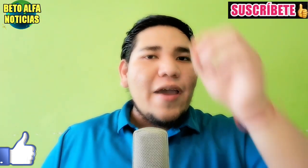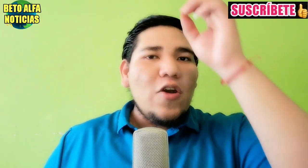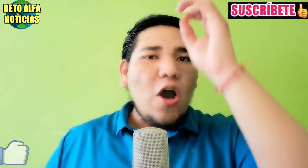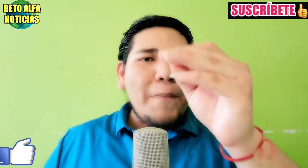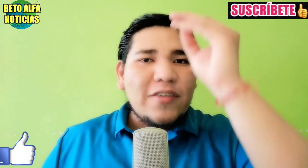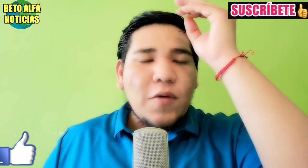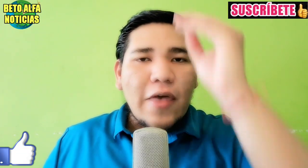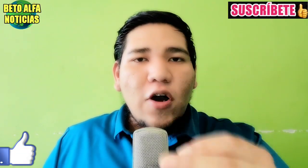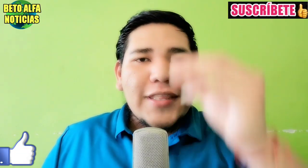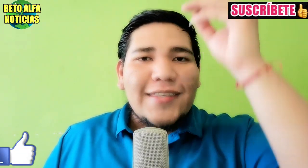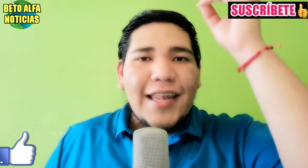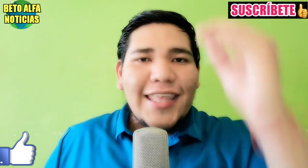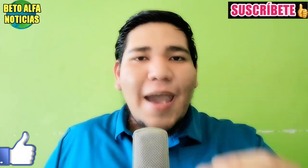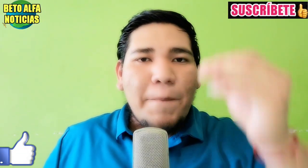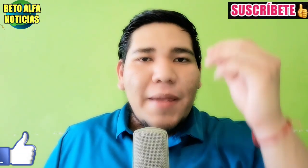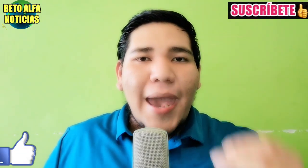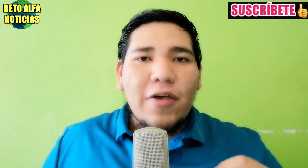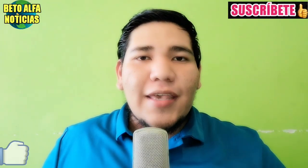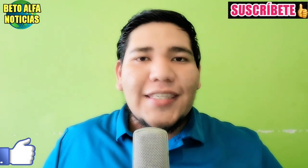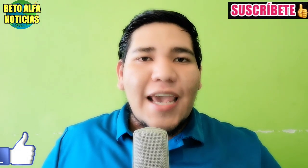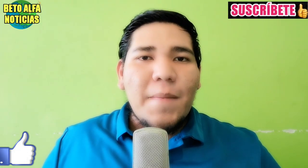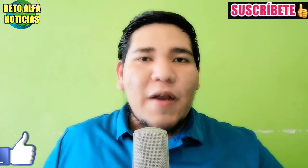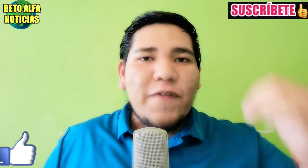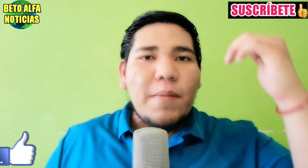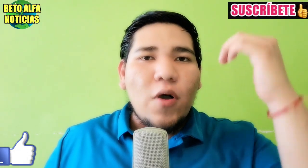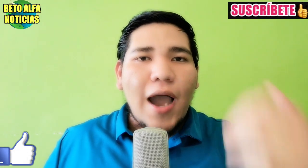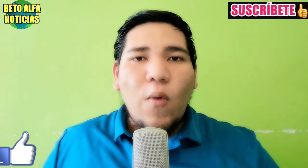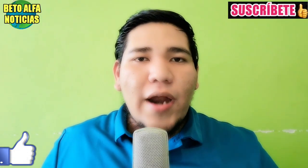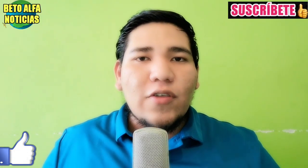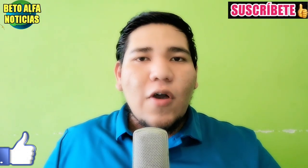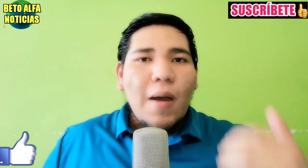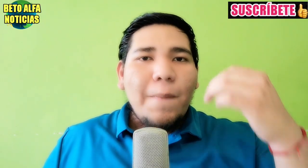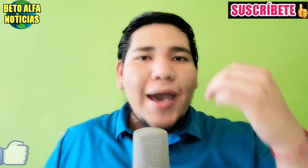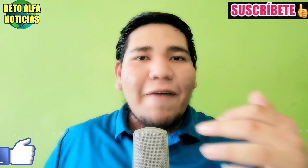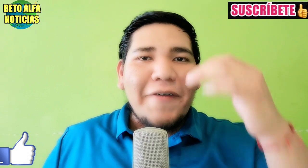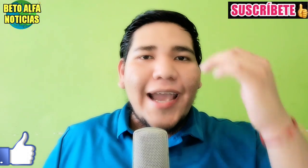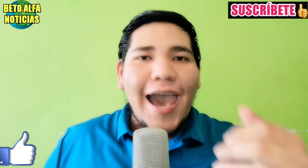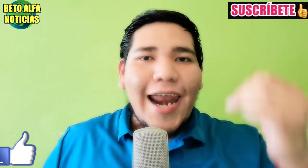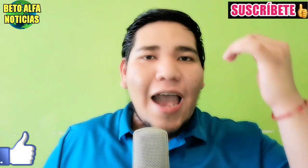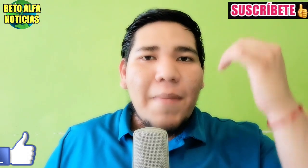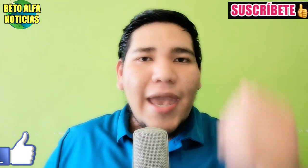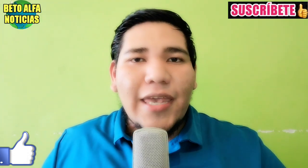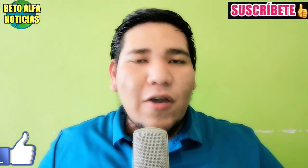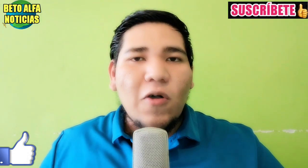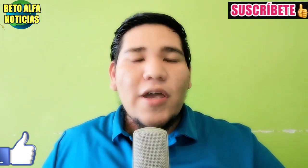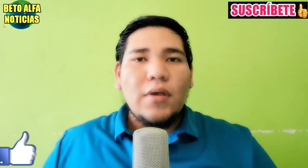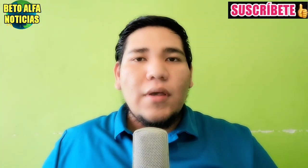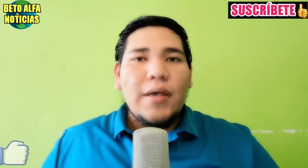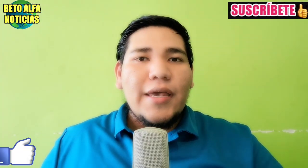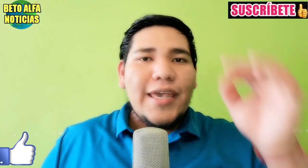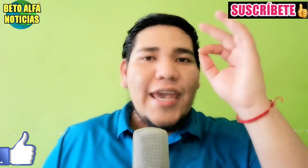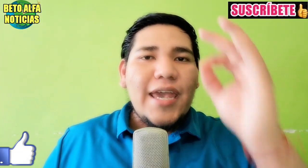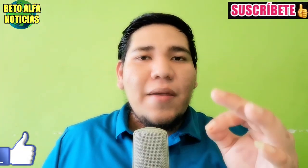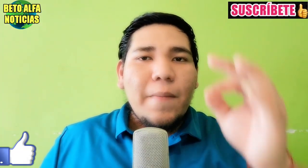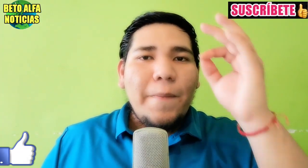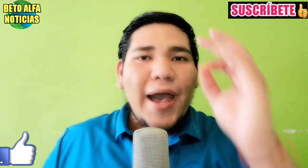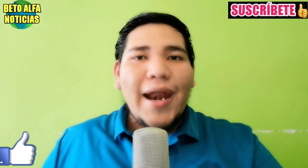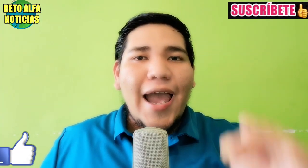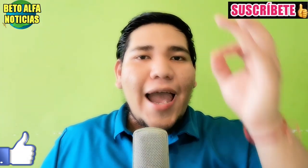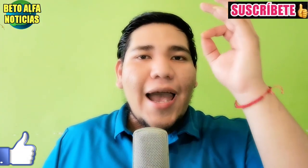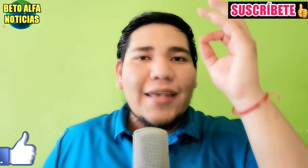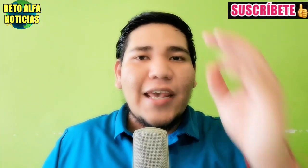dije lópez obrador desde el día primero de diciembre firmó un acuerdo para fregar a mexico y